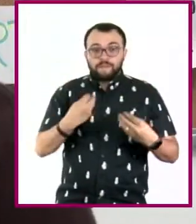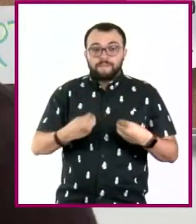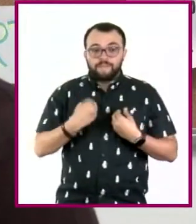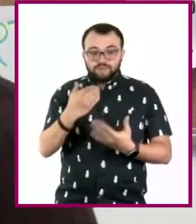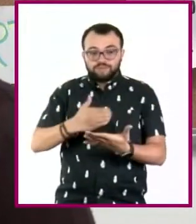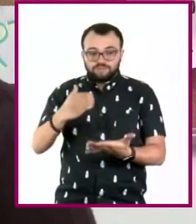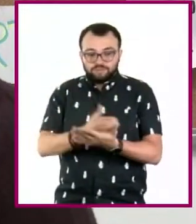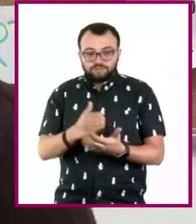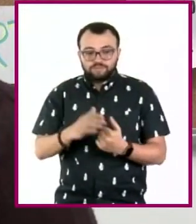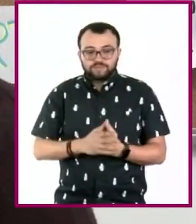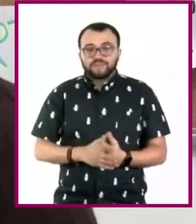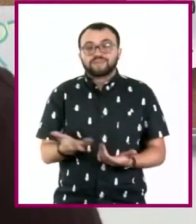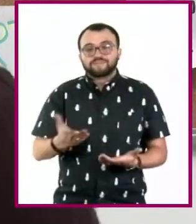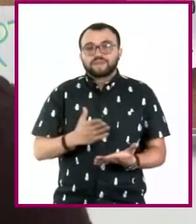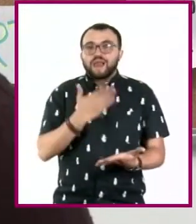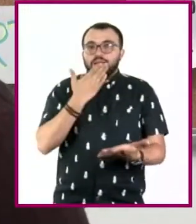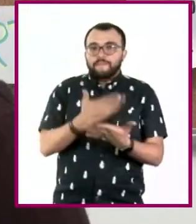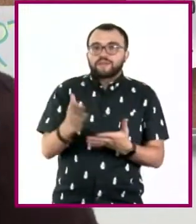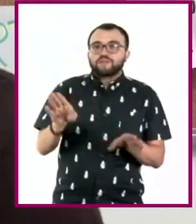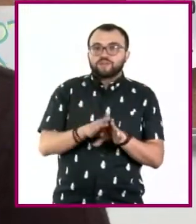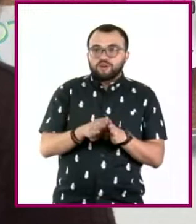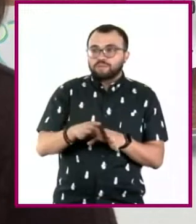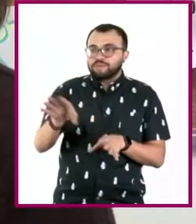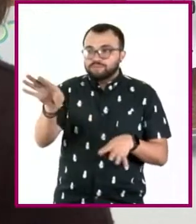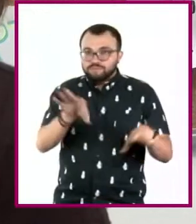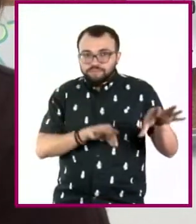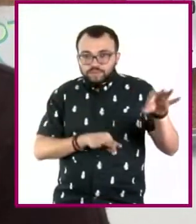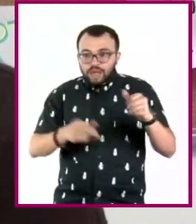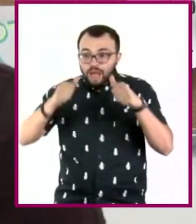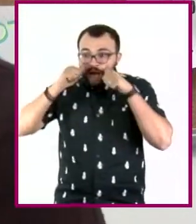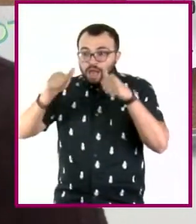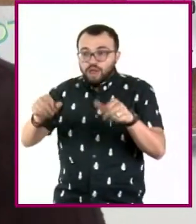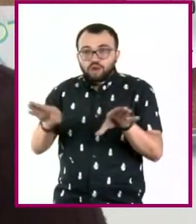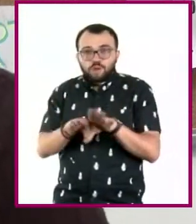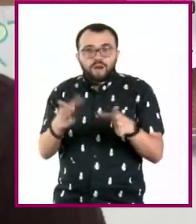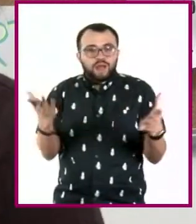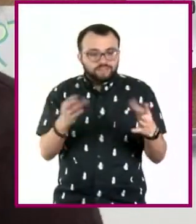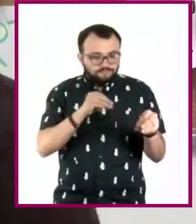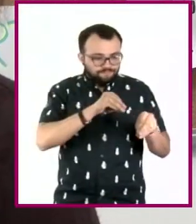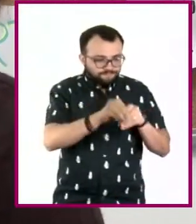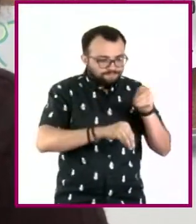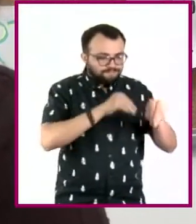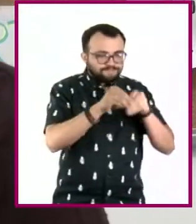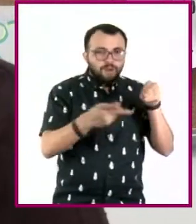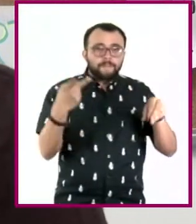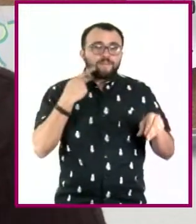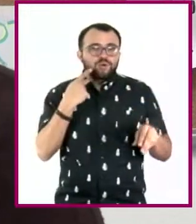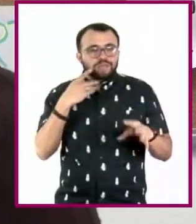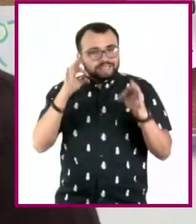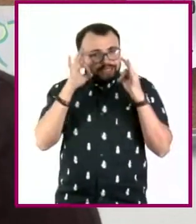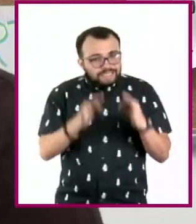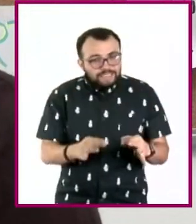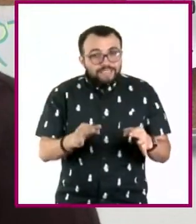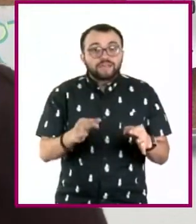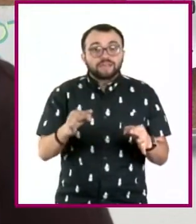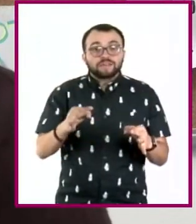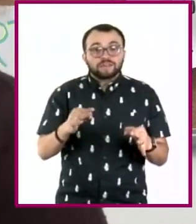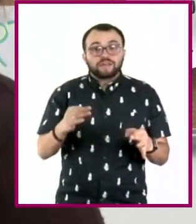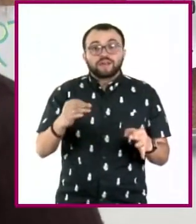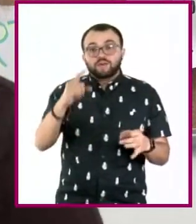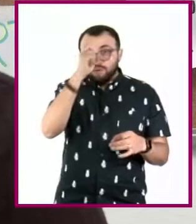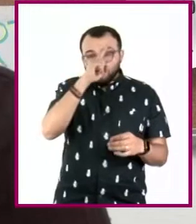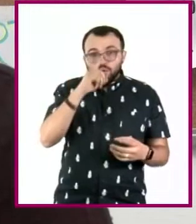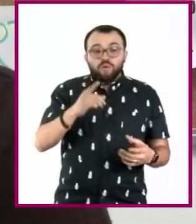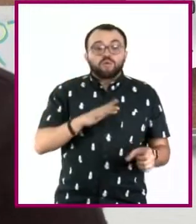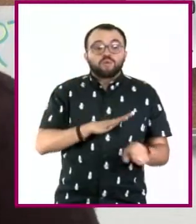Es que además de tomarnos en cuenta y diseñar políticas públicas adecuadas, las recomendaciones de los organismos internacionales van